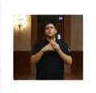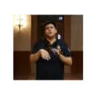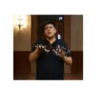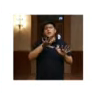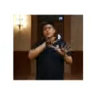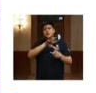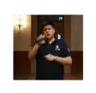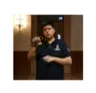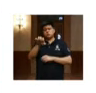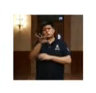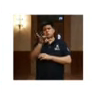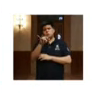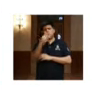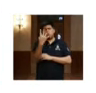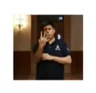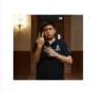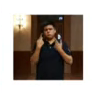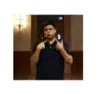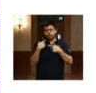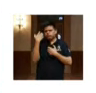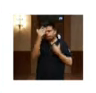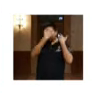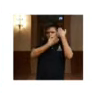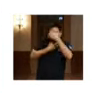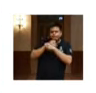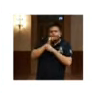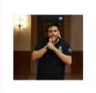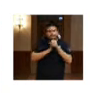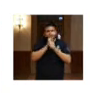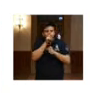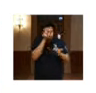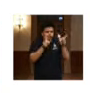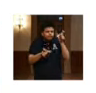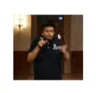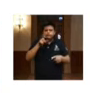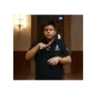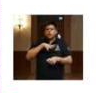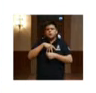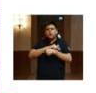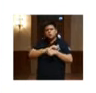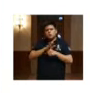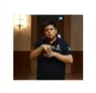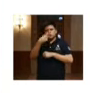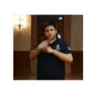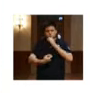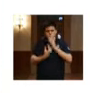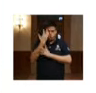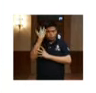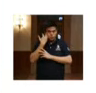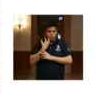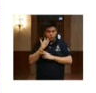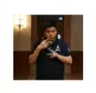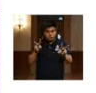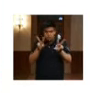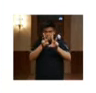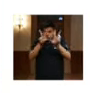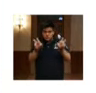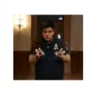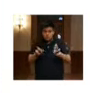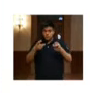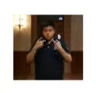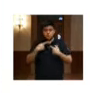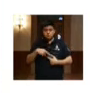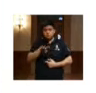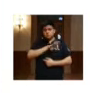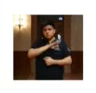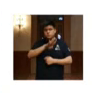23.554 casos estudiados para COVID-19 en el estado de Nuevo León. En cuanto a las defunciones, en el